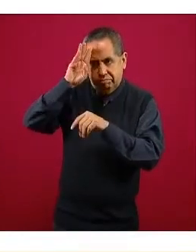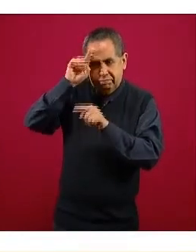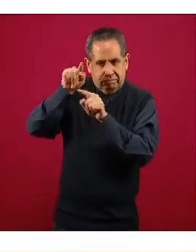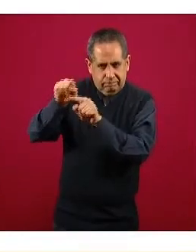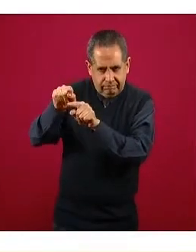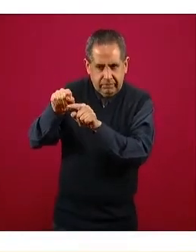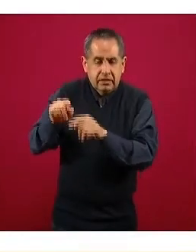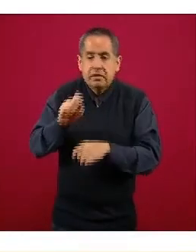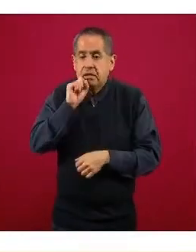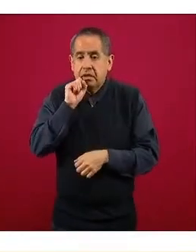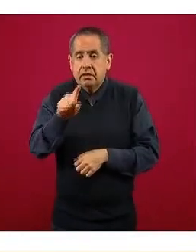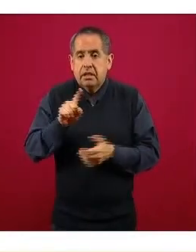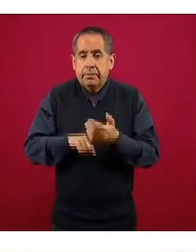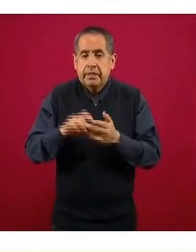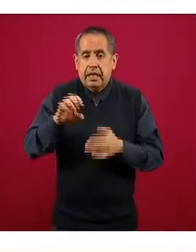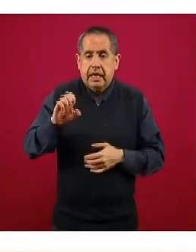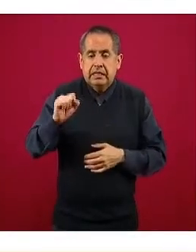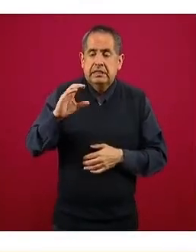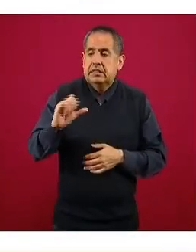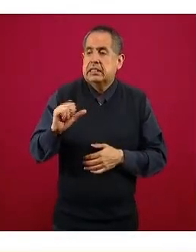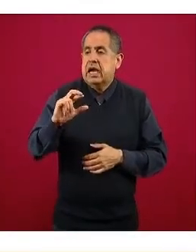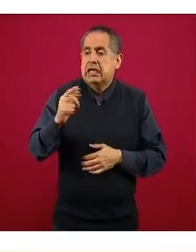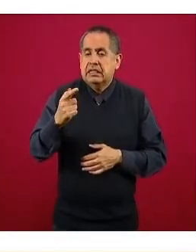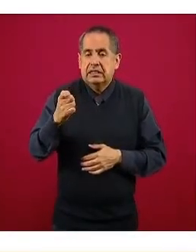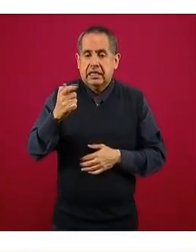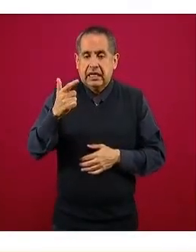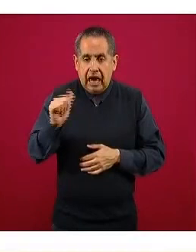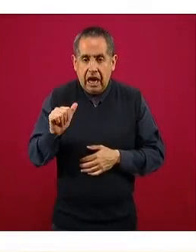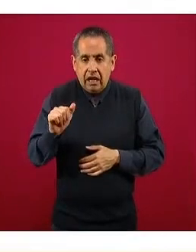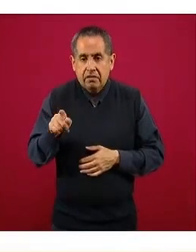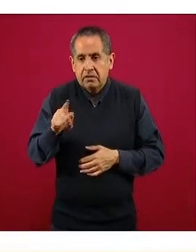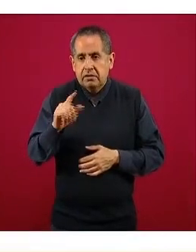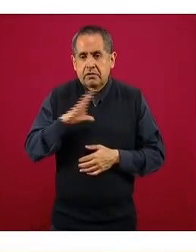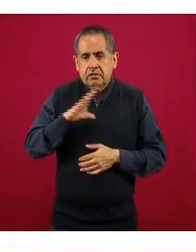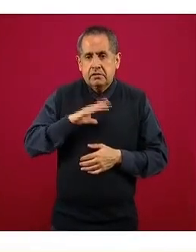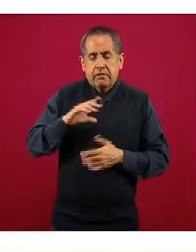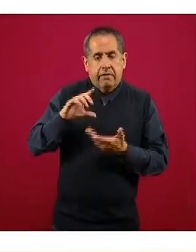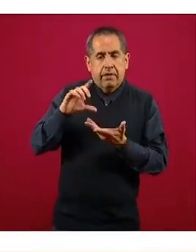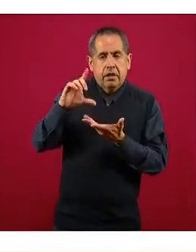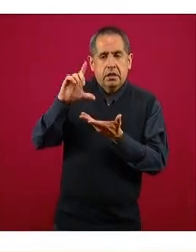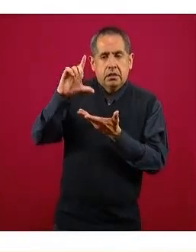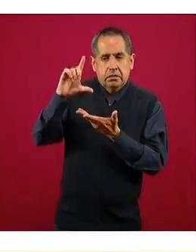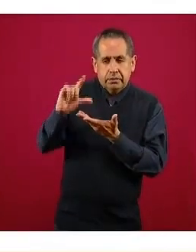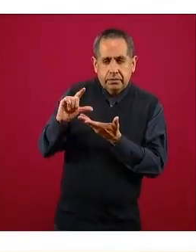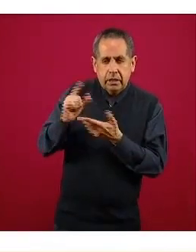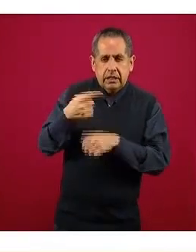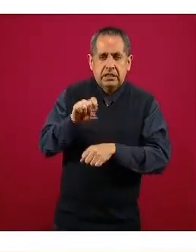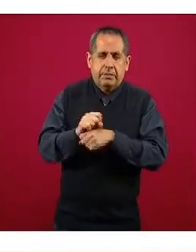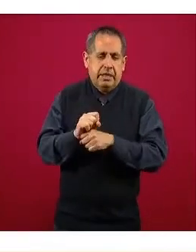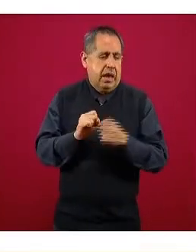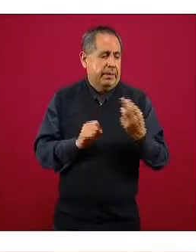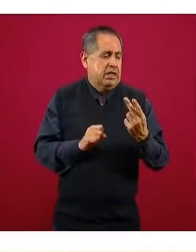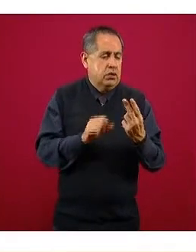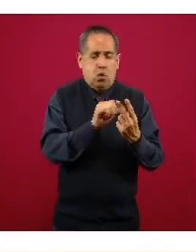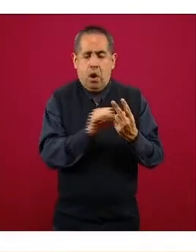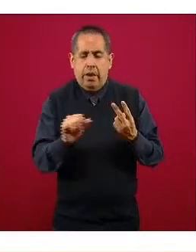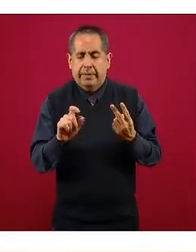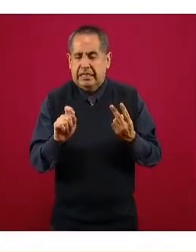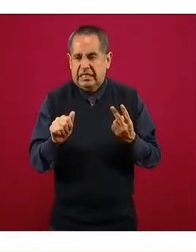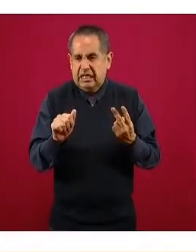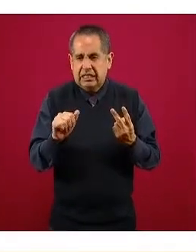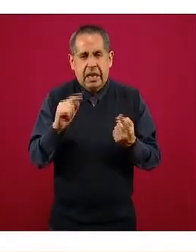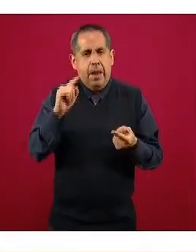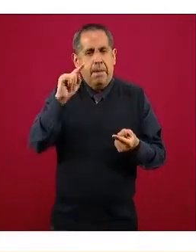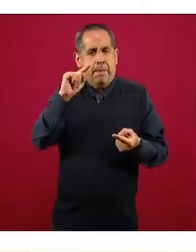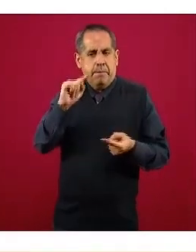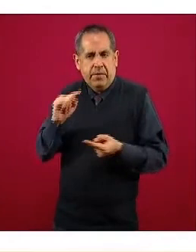Vemos también que en el caso de Escárcega se verifica este descenso de entre la semana 25 y la